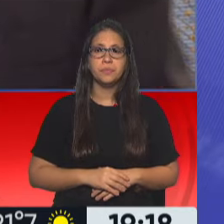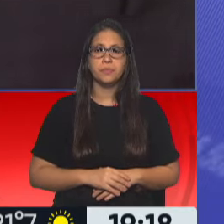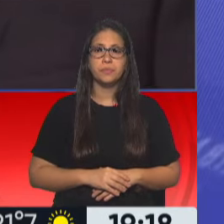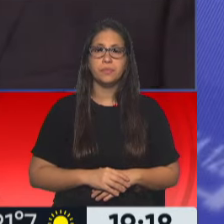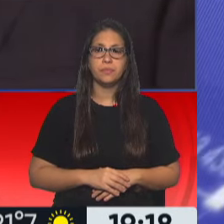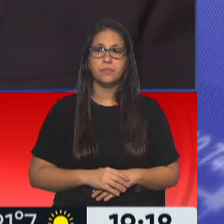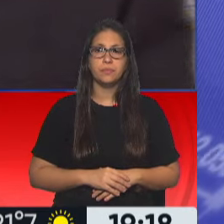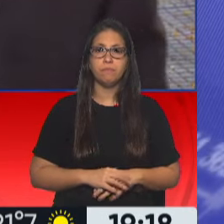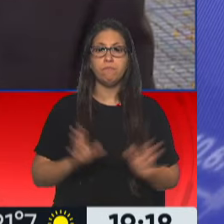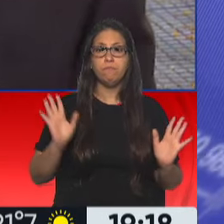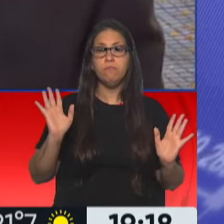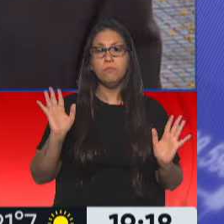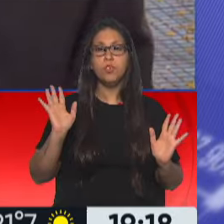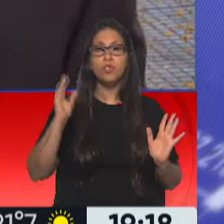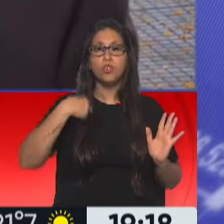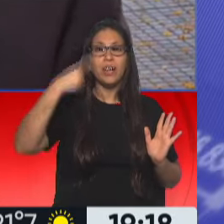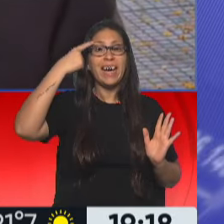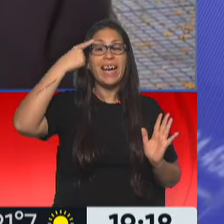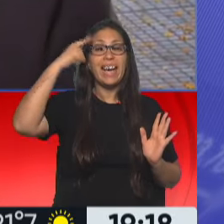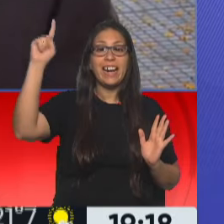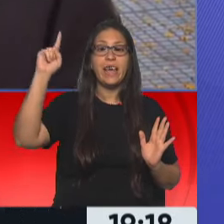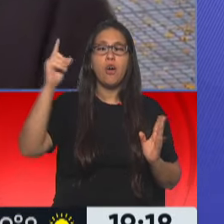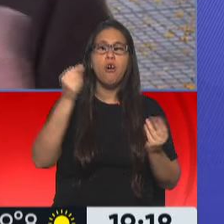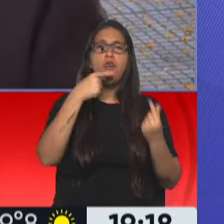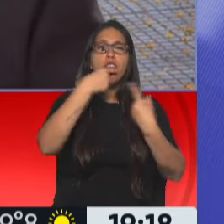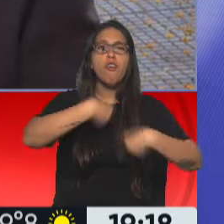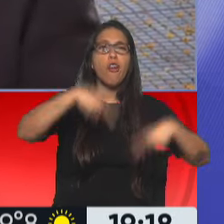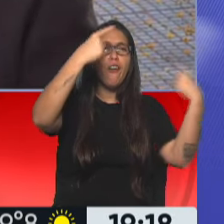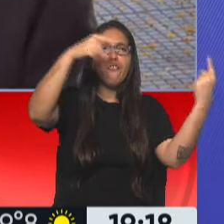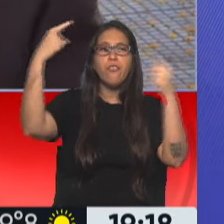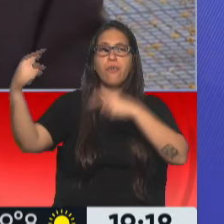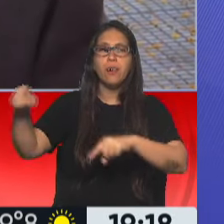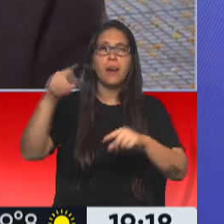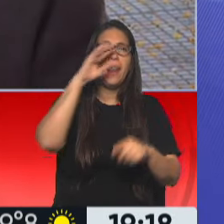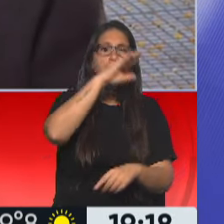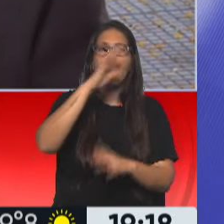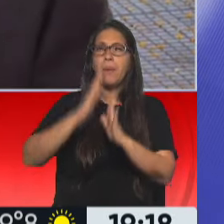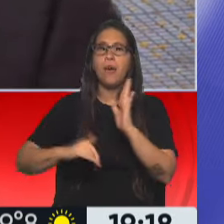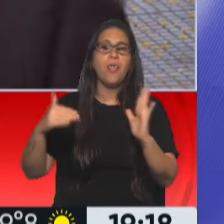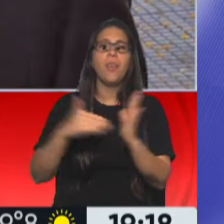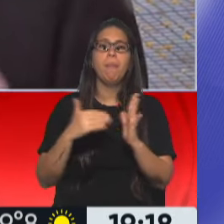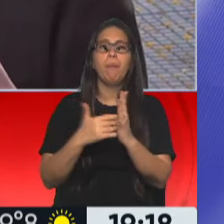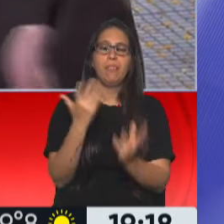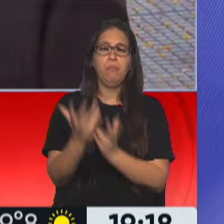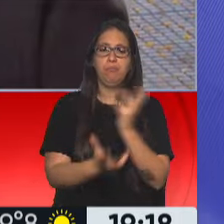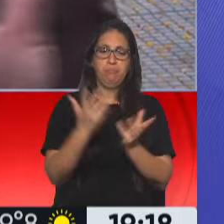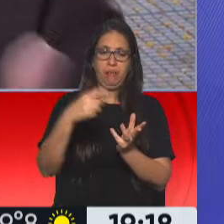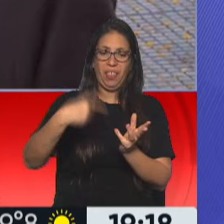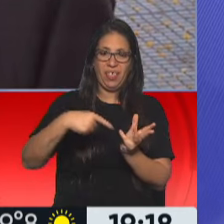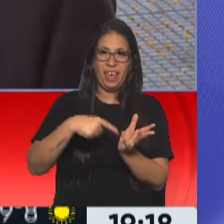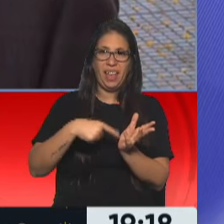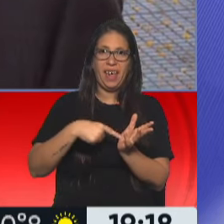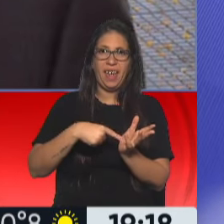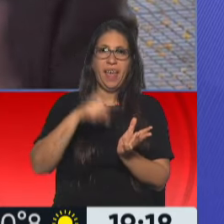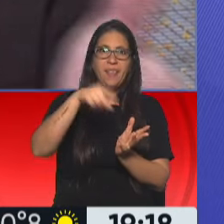Sí, yo entiendo que la diferencia de coloración de esos humos va a estar en función de lo que se está quemando. Entonces ustedes se fijan